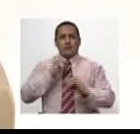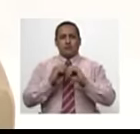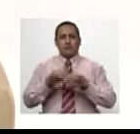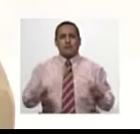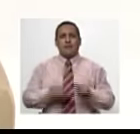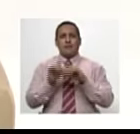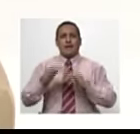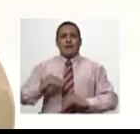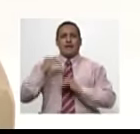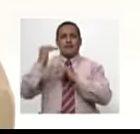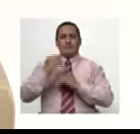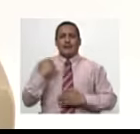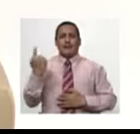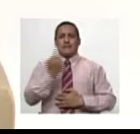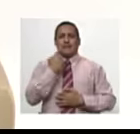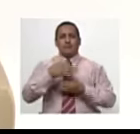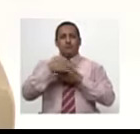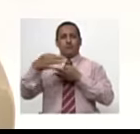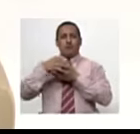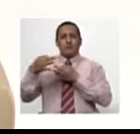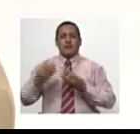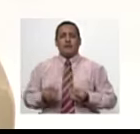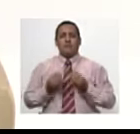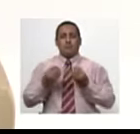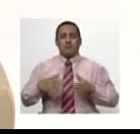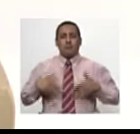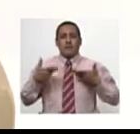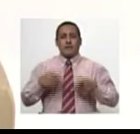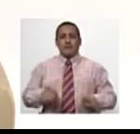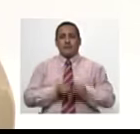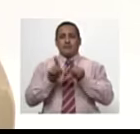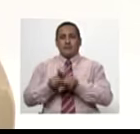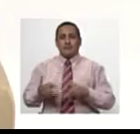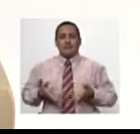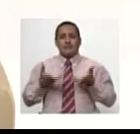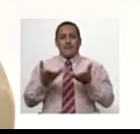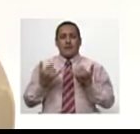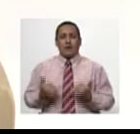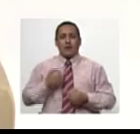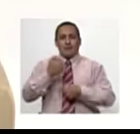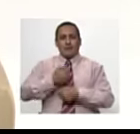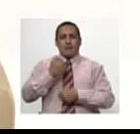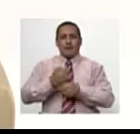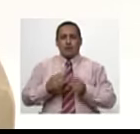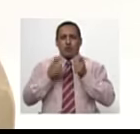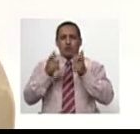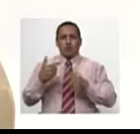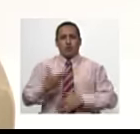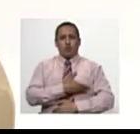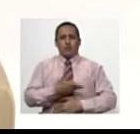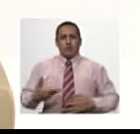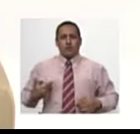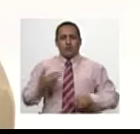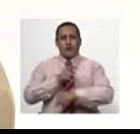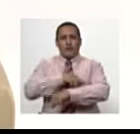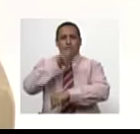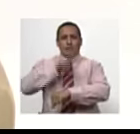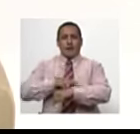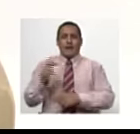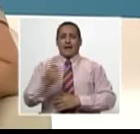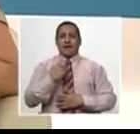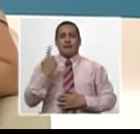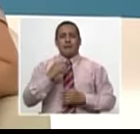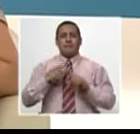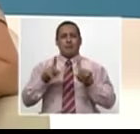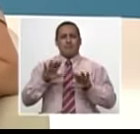a nivel descentralizado, ¿no?, para que puedan también llegar a ejercer control sobre gobiernos regionales y locales. Claro. Entonces, pero diera la